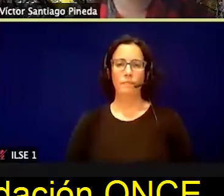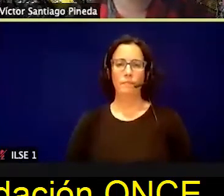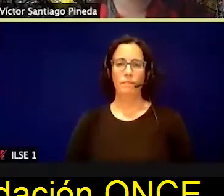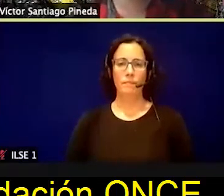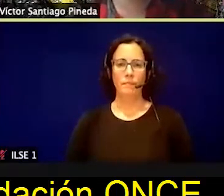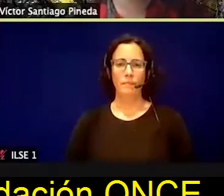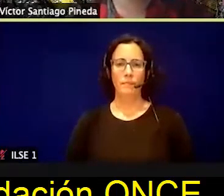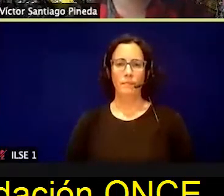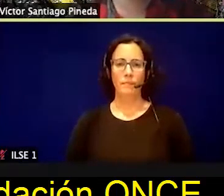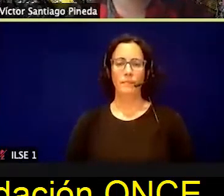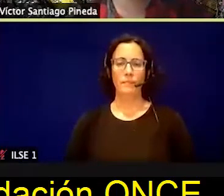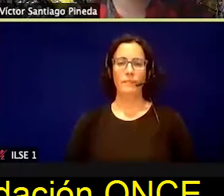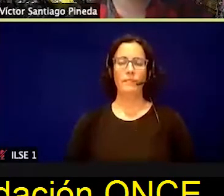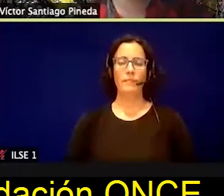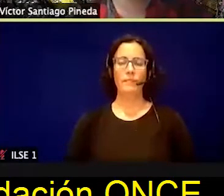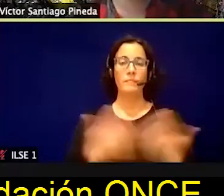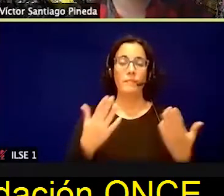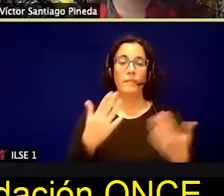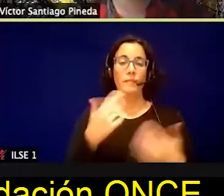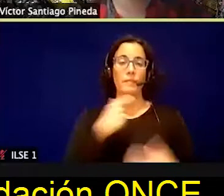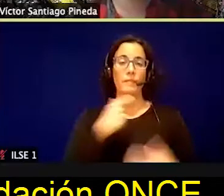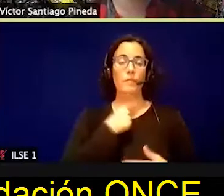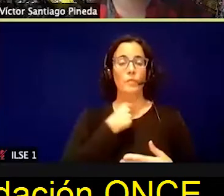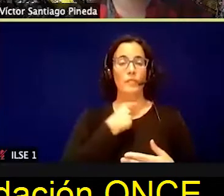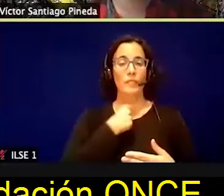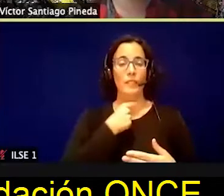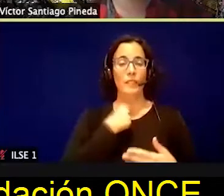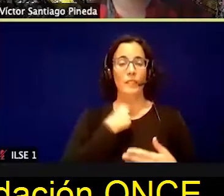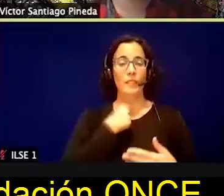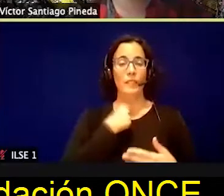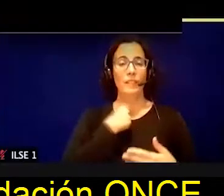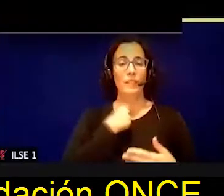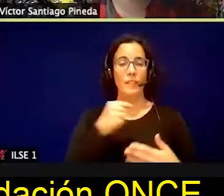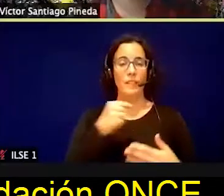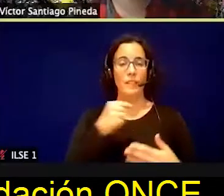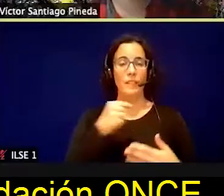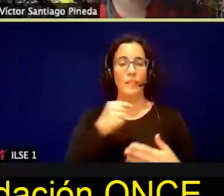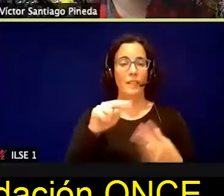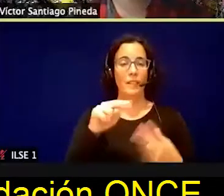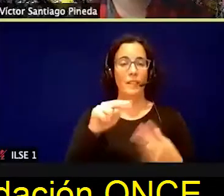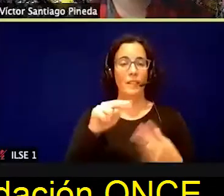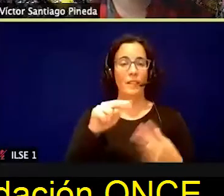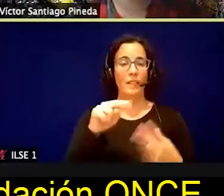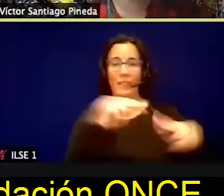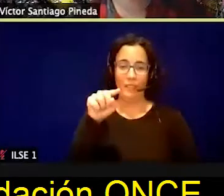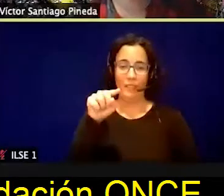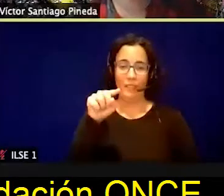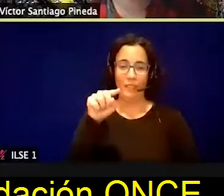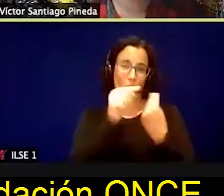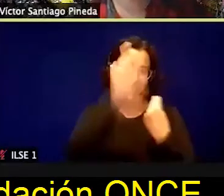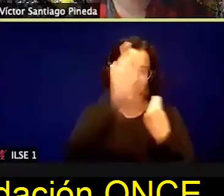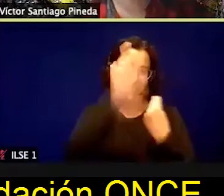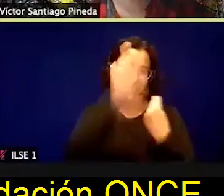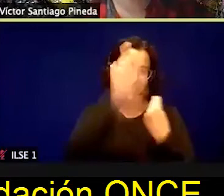Nos gustaría traducir eso contigo, José, y con la Fundación 11, como tenemos